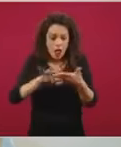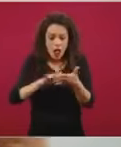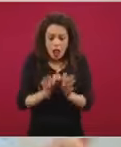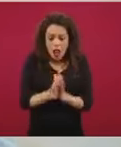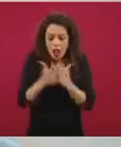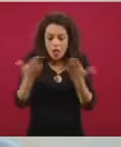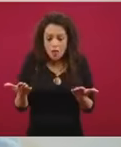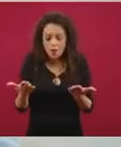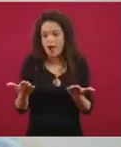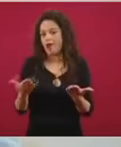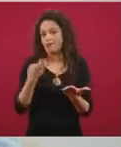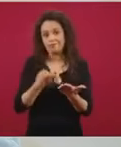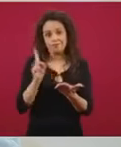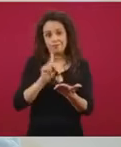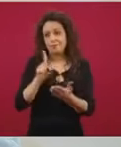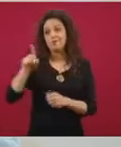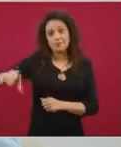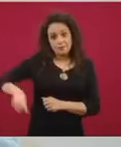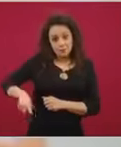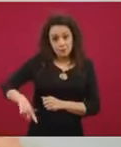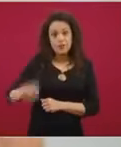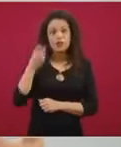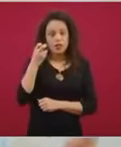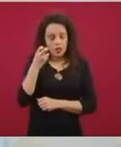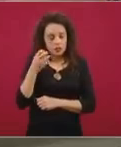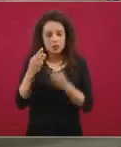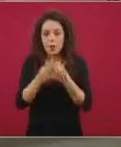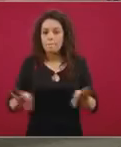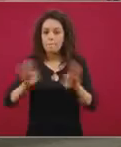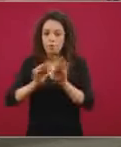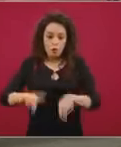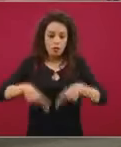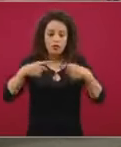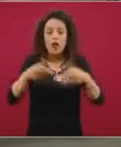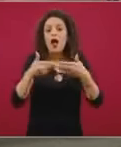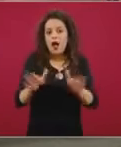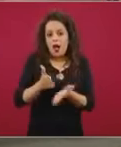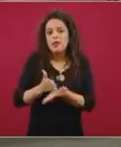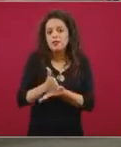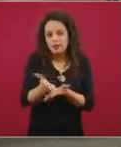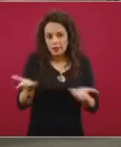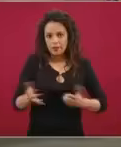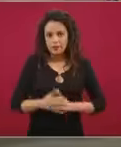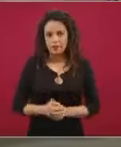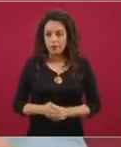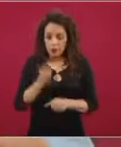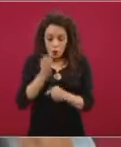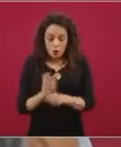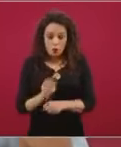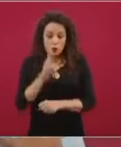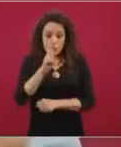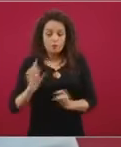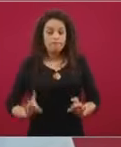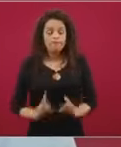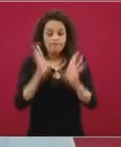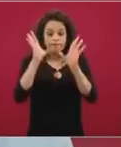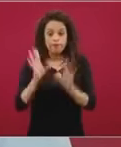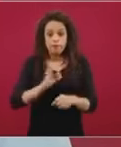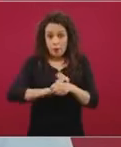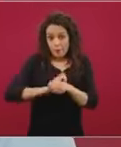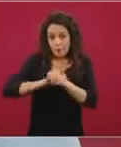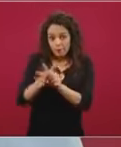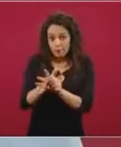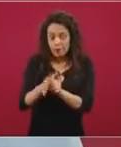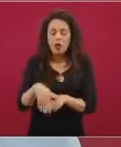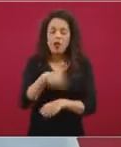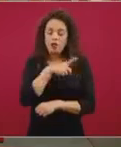gobierno se establezca ese acceso. Ahorita, por el tema de la pandemia, el acceso tiene que ser de otras